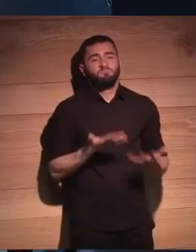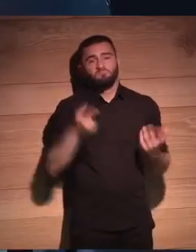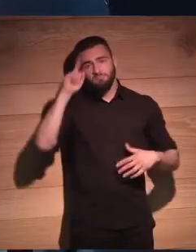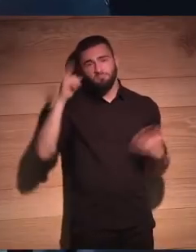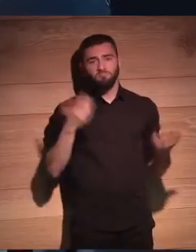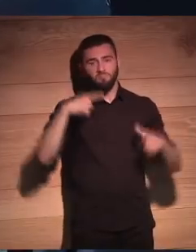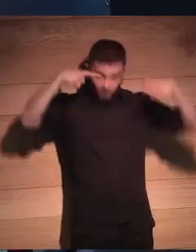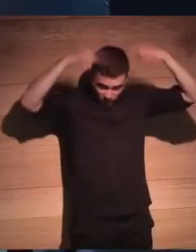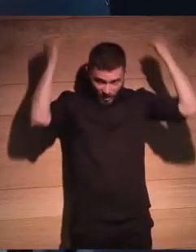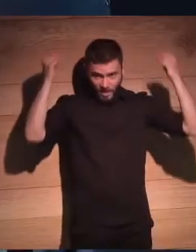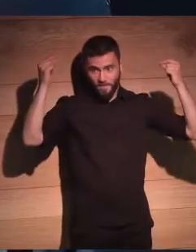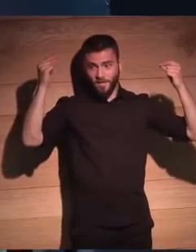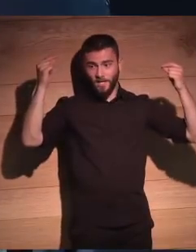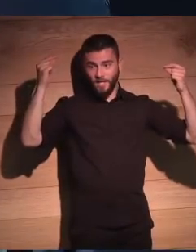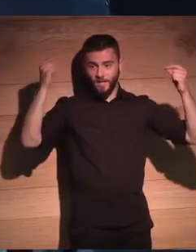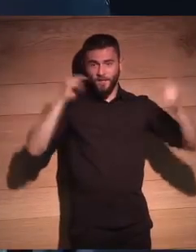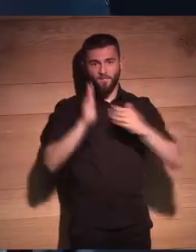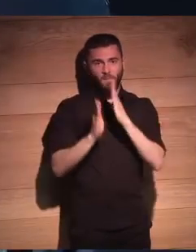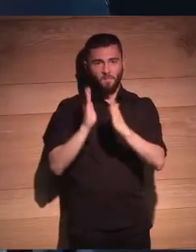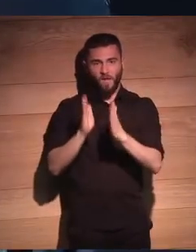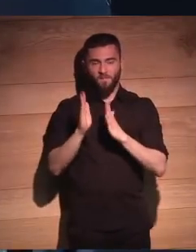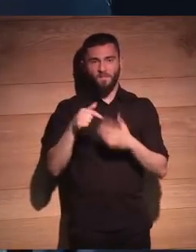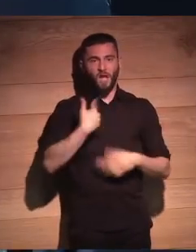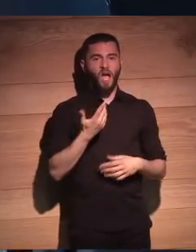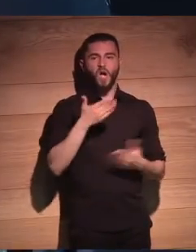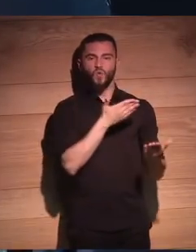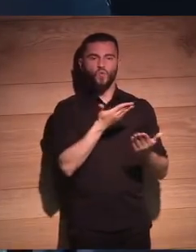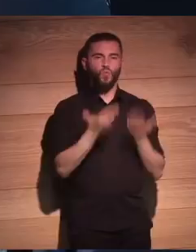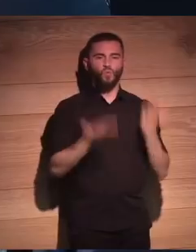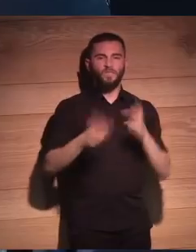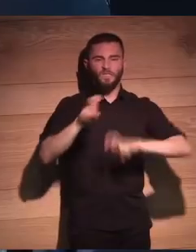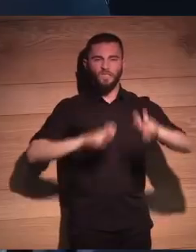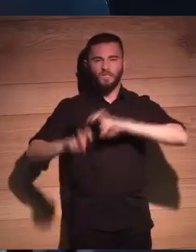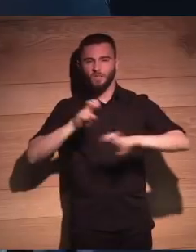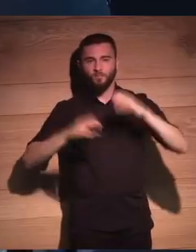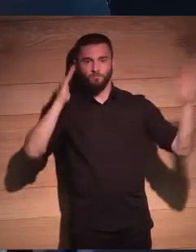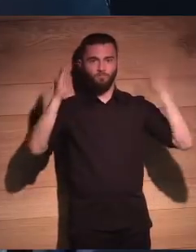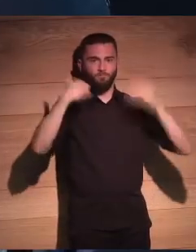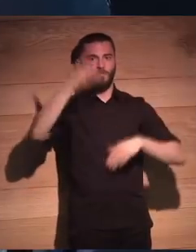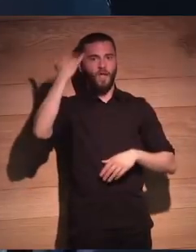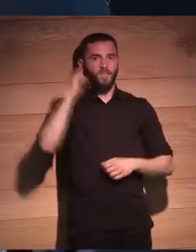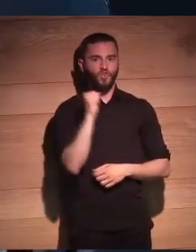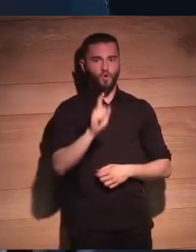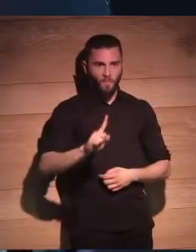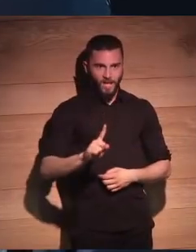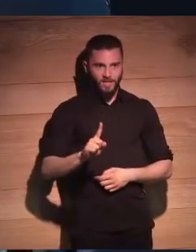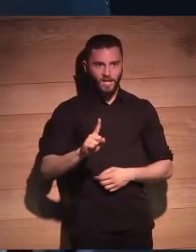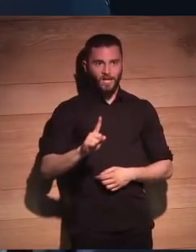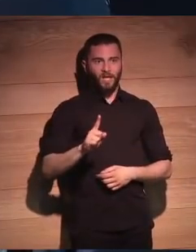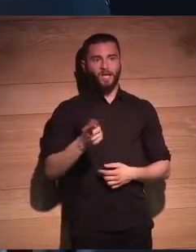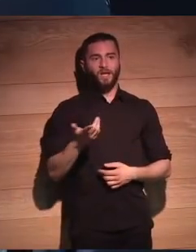Batman es muy atormentado, muy justiciero, muy de que pues en el periodo que estábamos hablando antes no mata